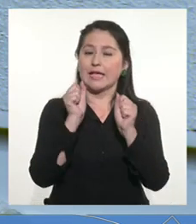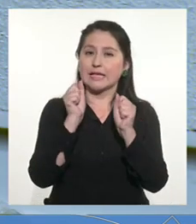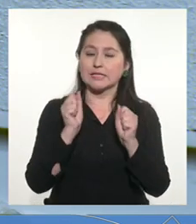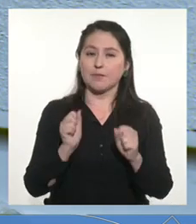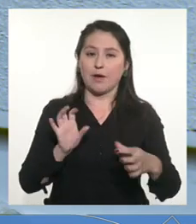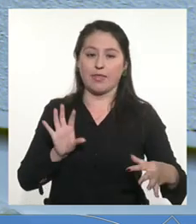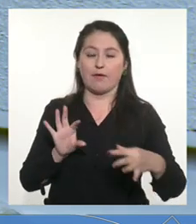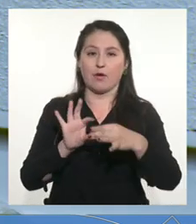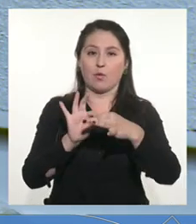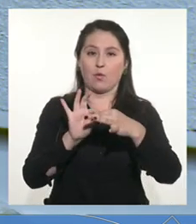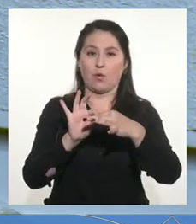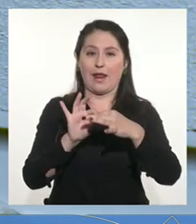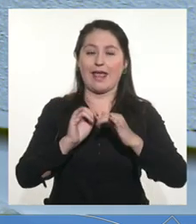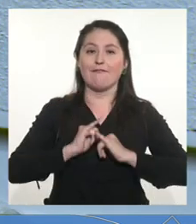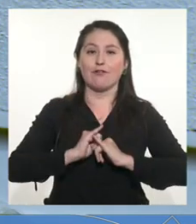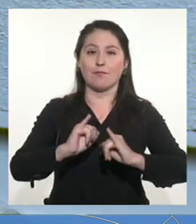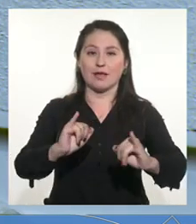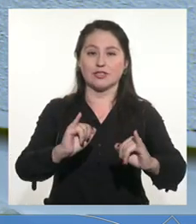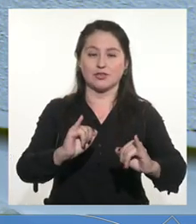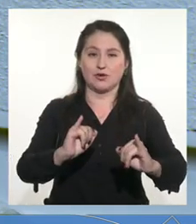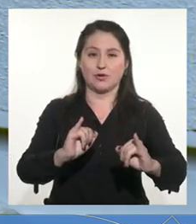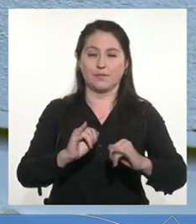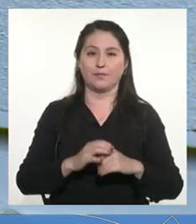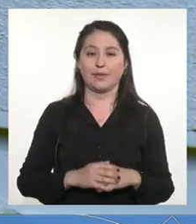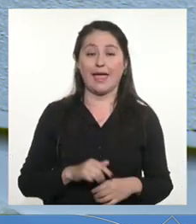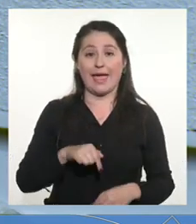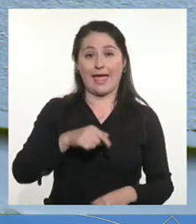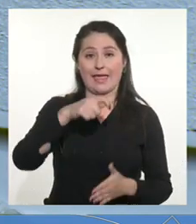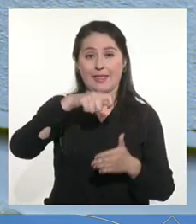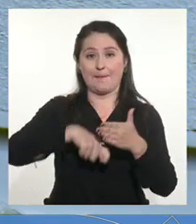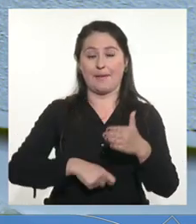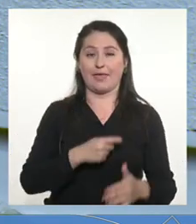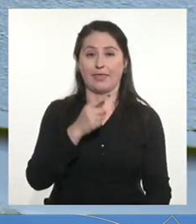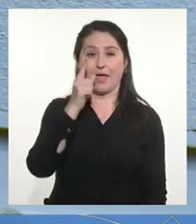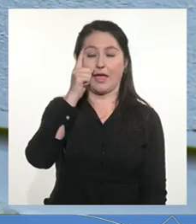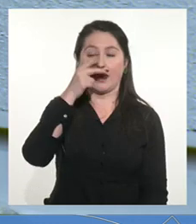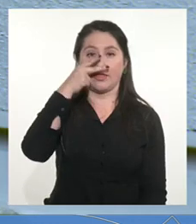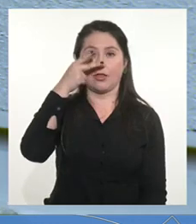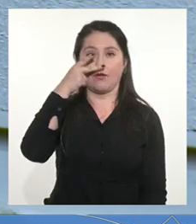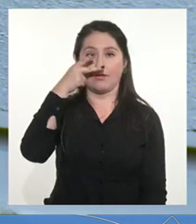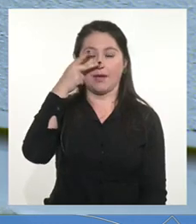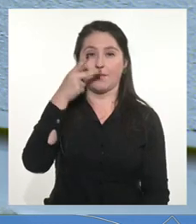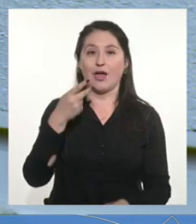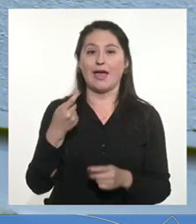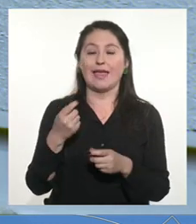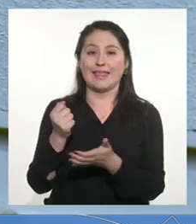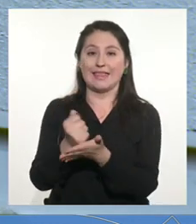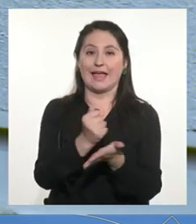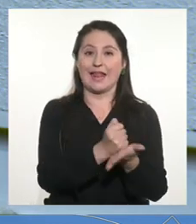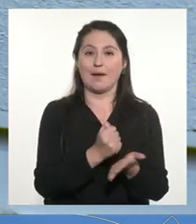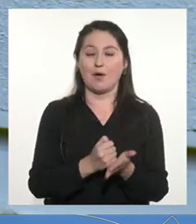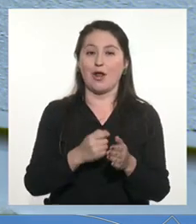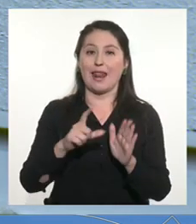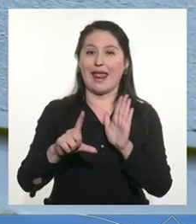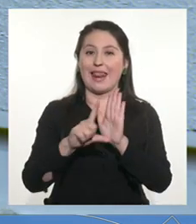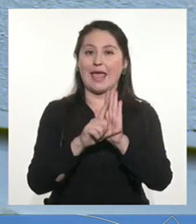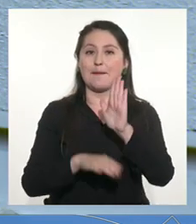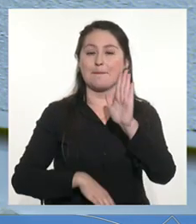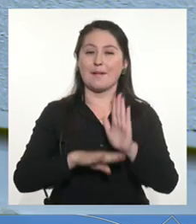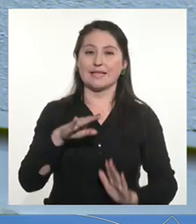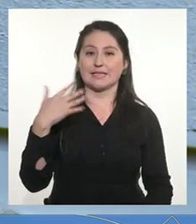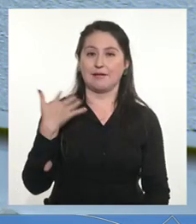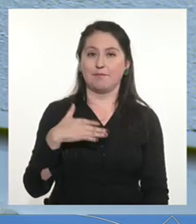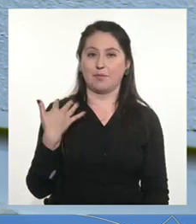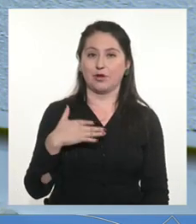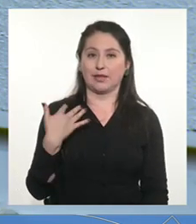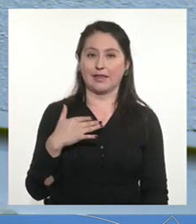información y datos este mes de noviembre señor presidente trataremos la ley más importante que este parlamento tiene que